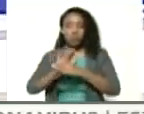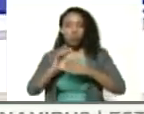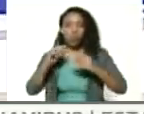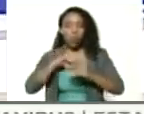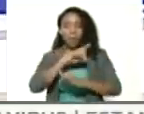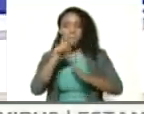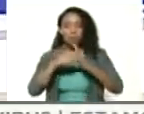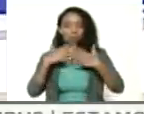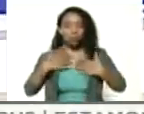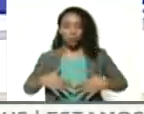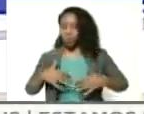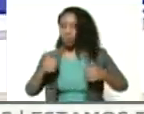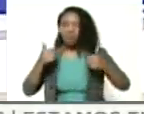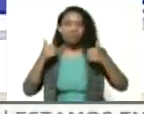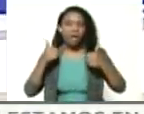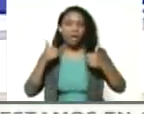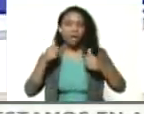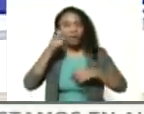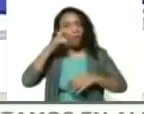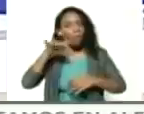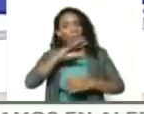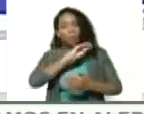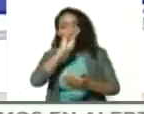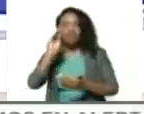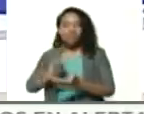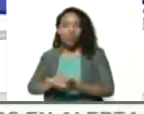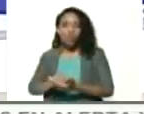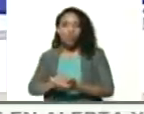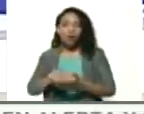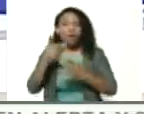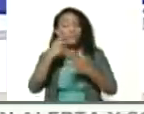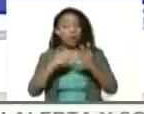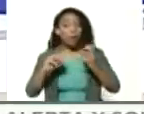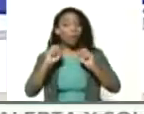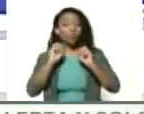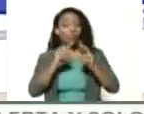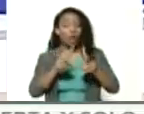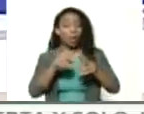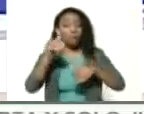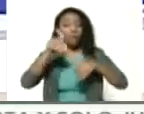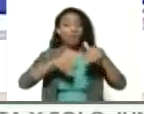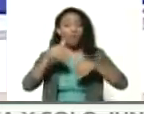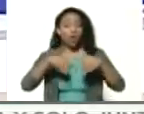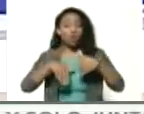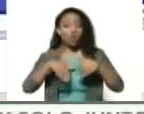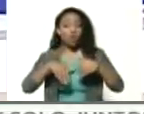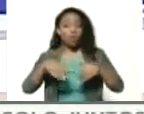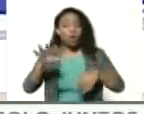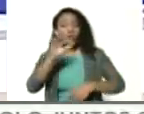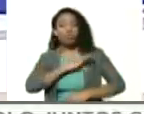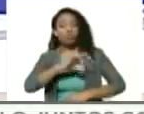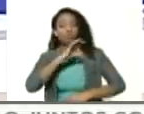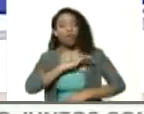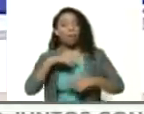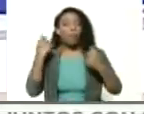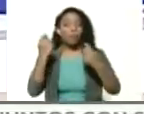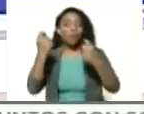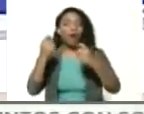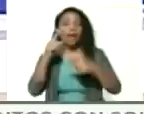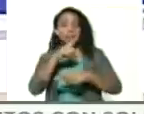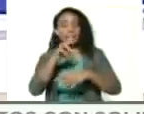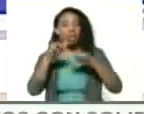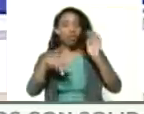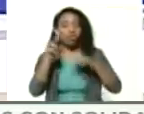su puesto de mando donde el pueblo lo puso, en varias oportunidades por el voto y por la soberanía popular. 12 de abril,